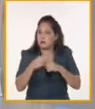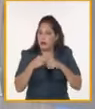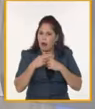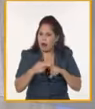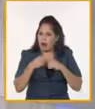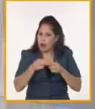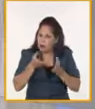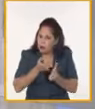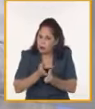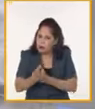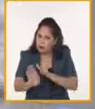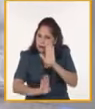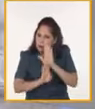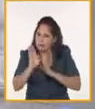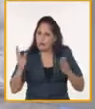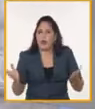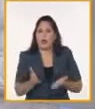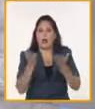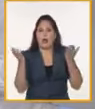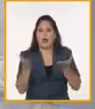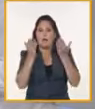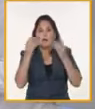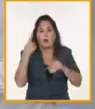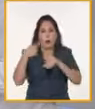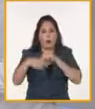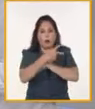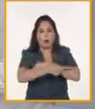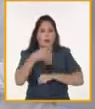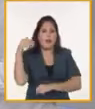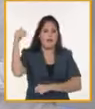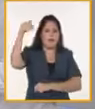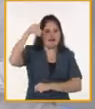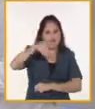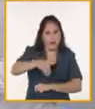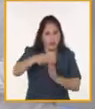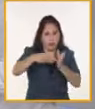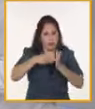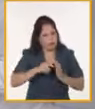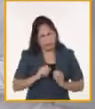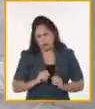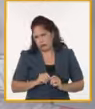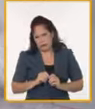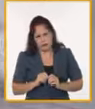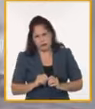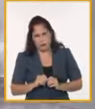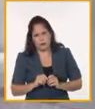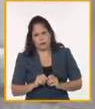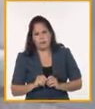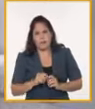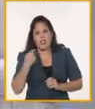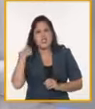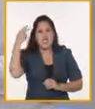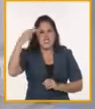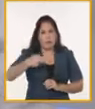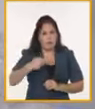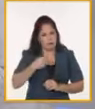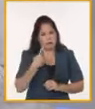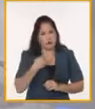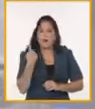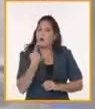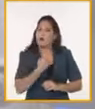para seguir avanzando no va a venir nadie de otro planeta de otro país a decirnos háganlo así nosotros somos los que tenemos que